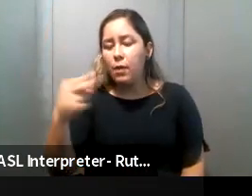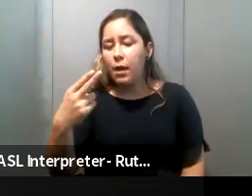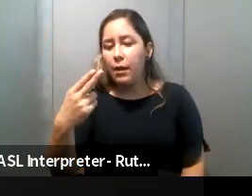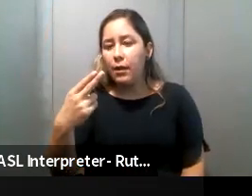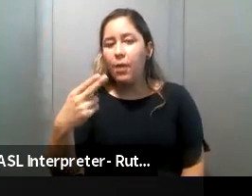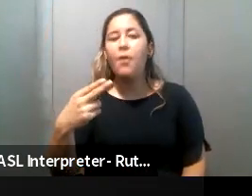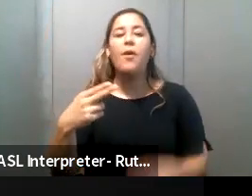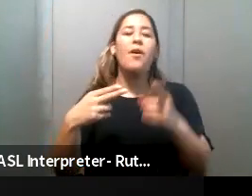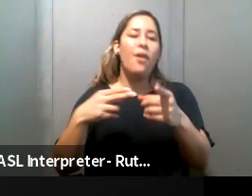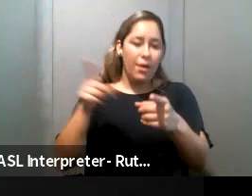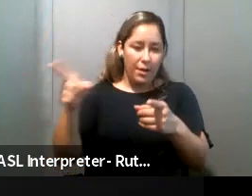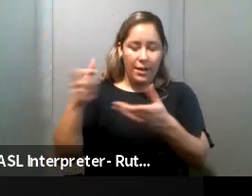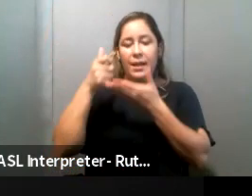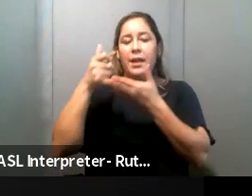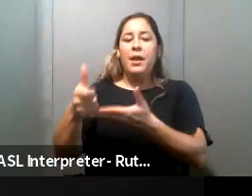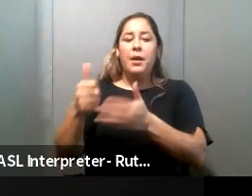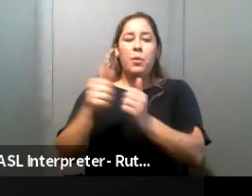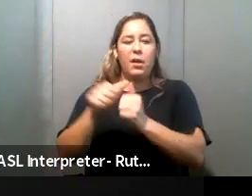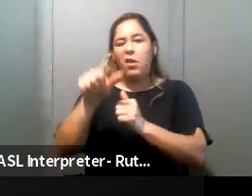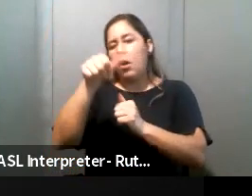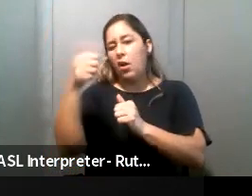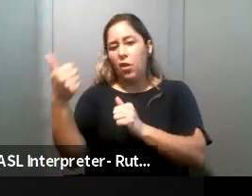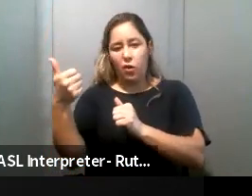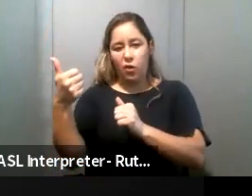Ella está ayudando con cosas de